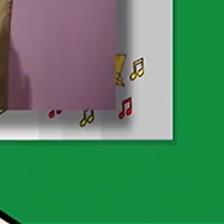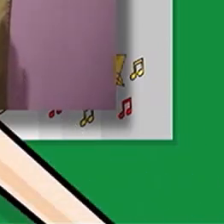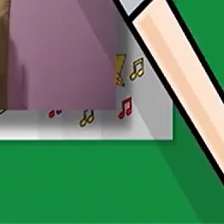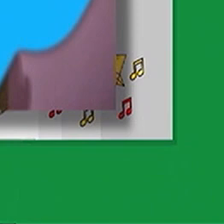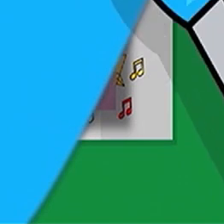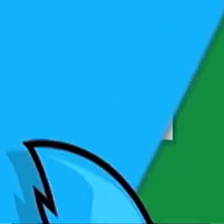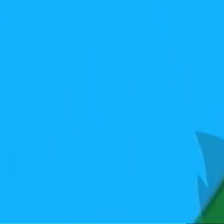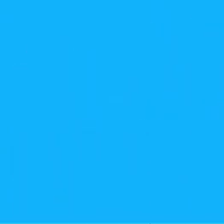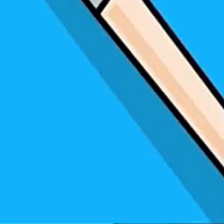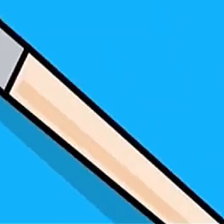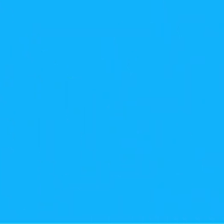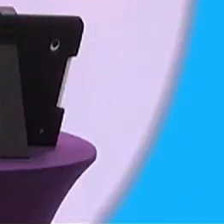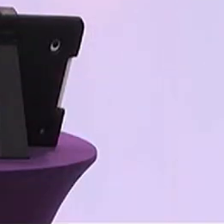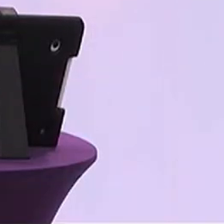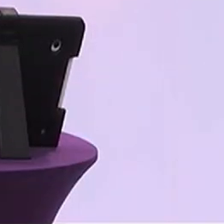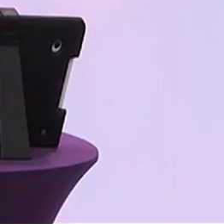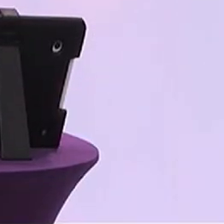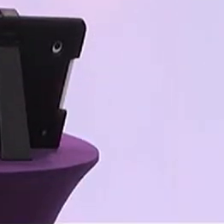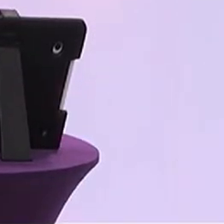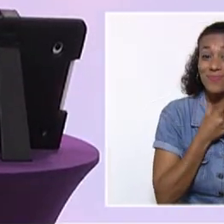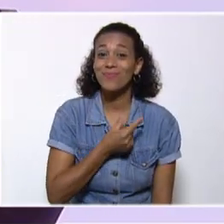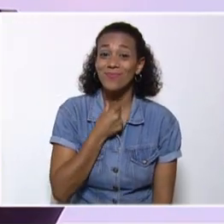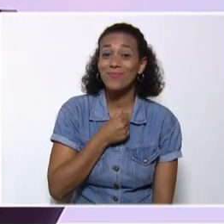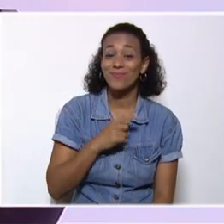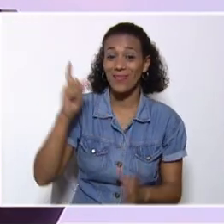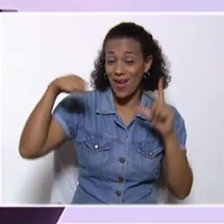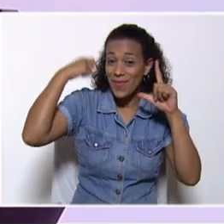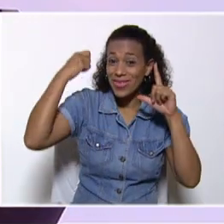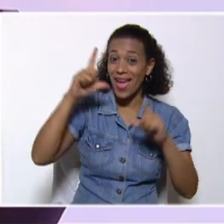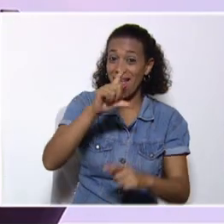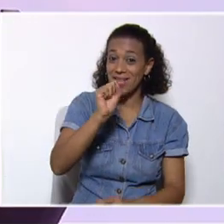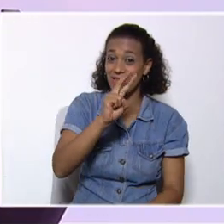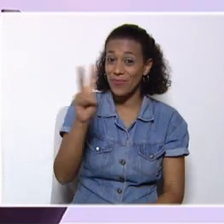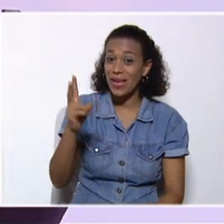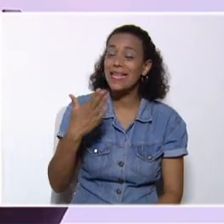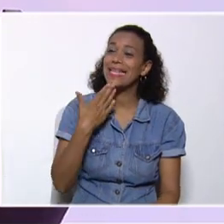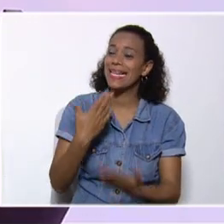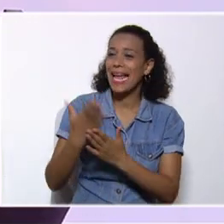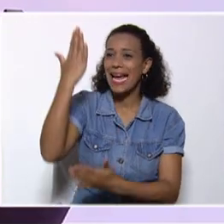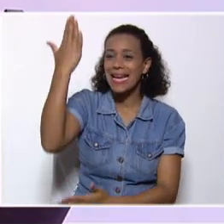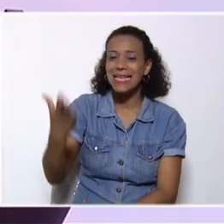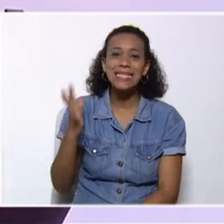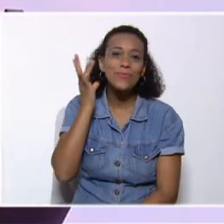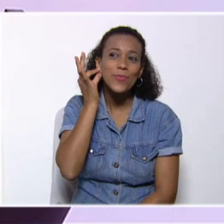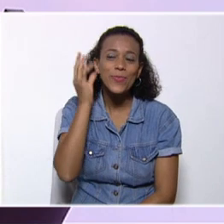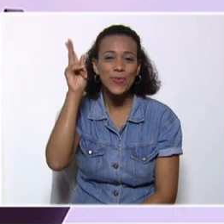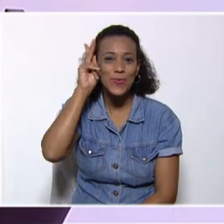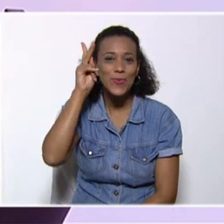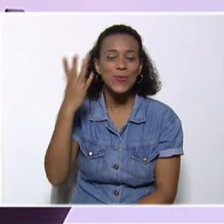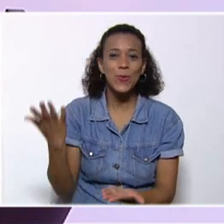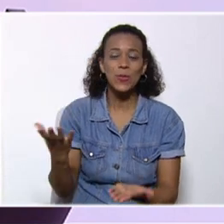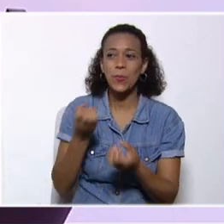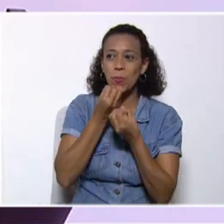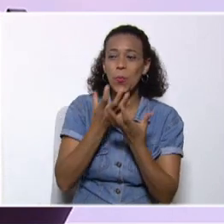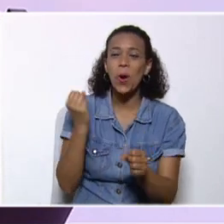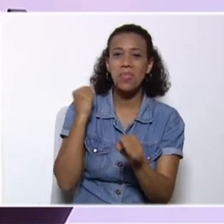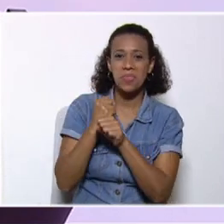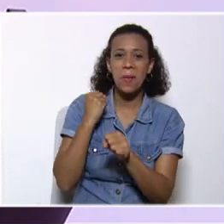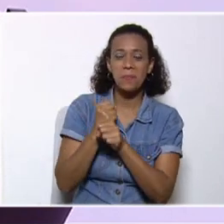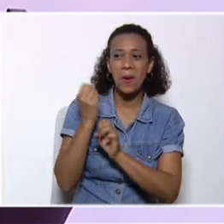instrucciones. ¿Les gustó el video? ¿Lo vieron? Pues bueno, gracias profesora Yolibela Ponte por tan